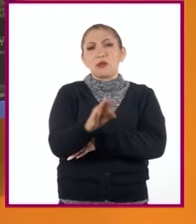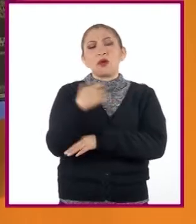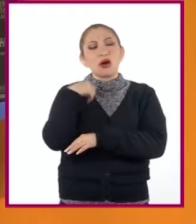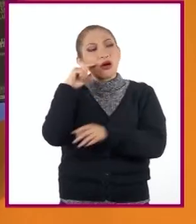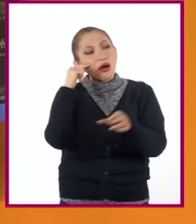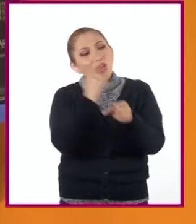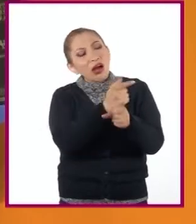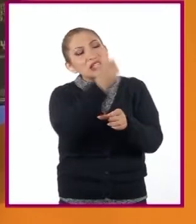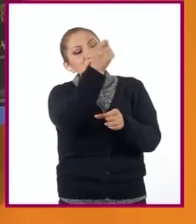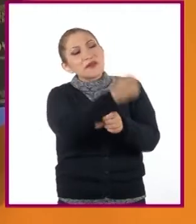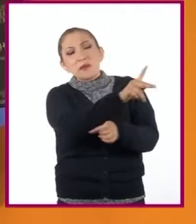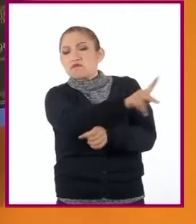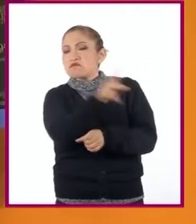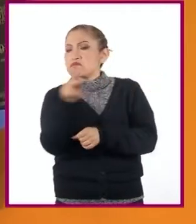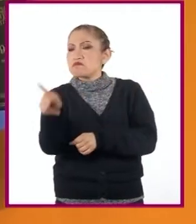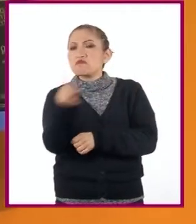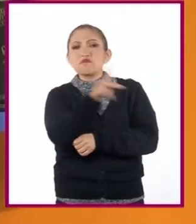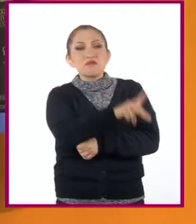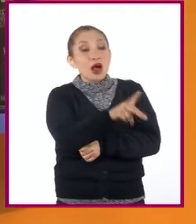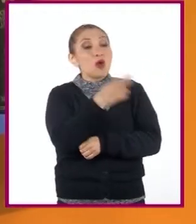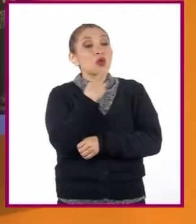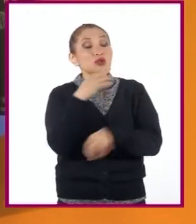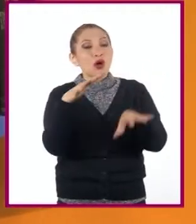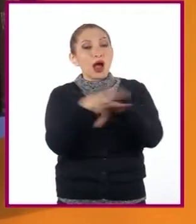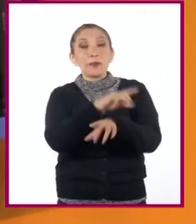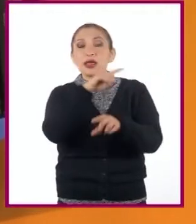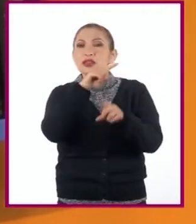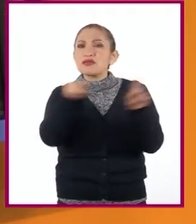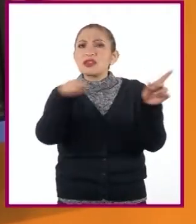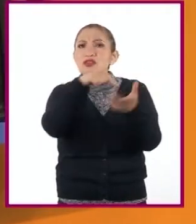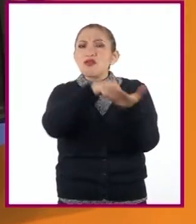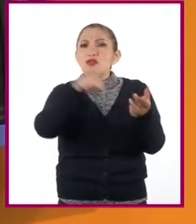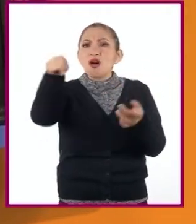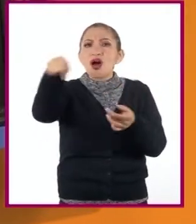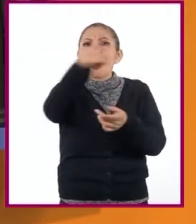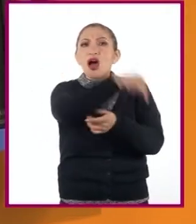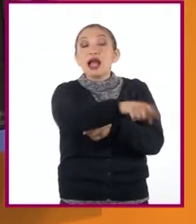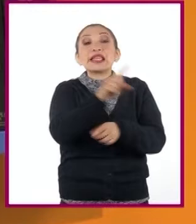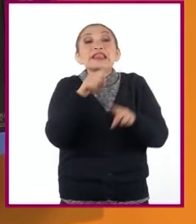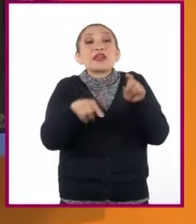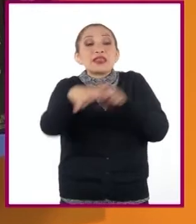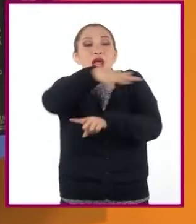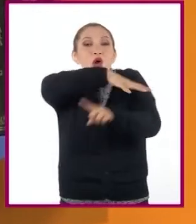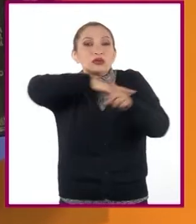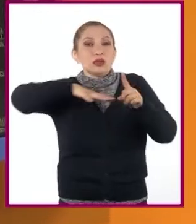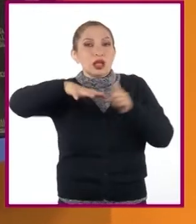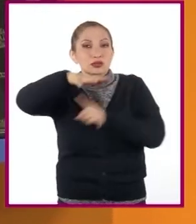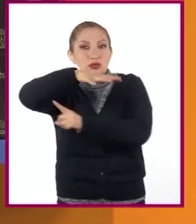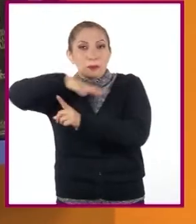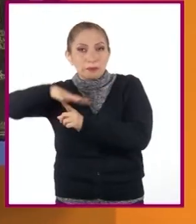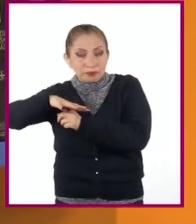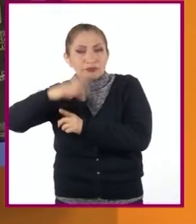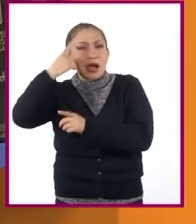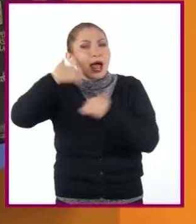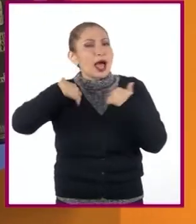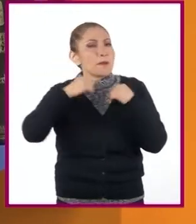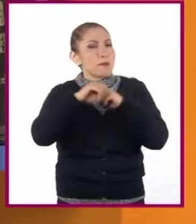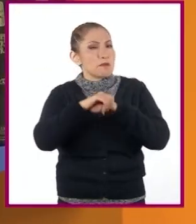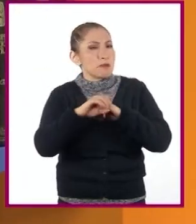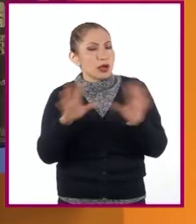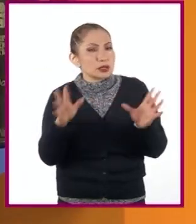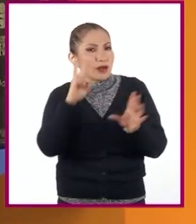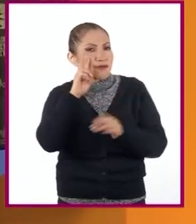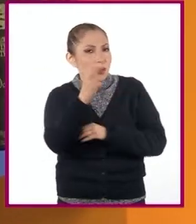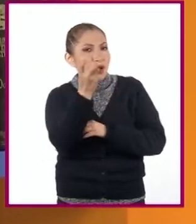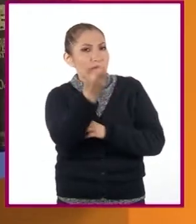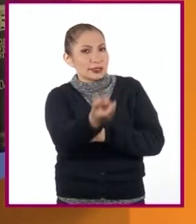encontrar definiciones semejantes, su uso cambia en determinados lugares y bajo distintos contextos. Para comprenderlo mejor,